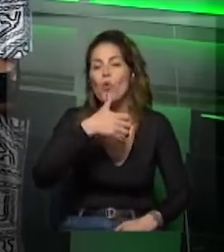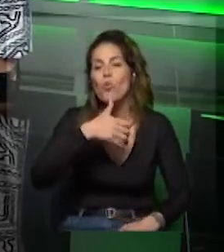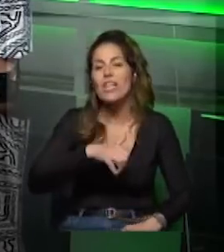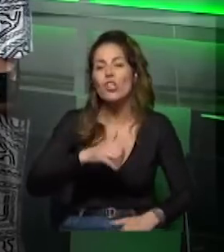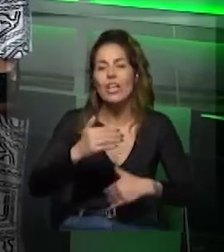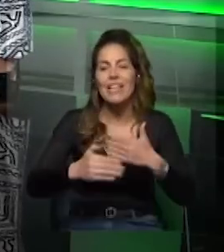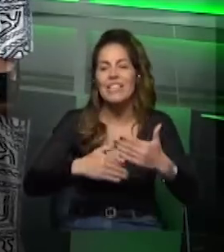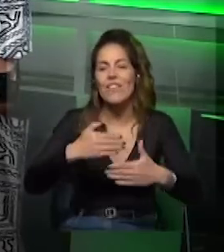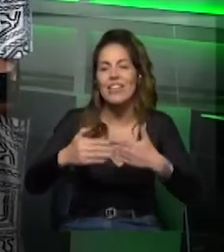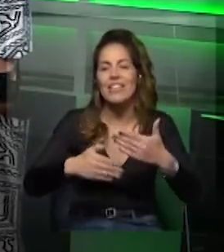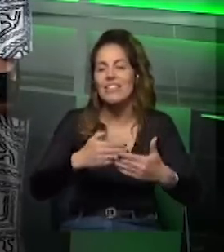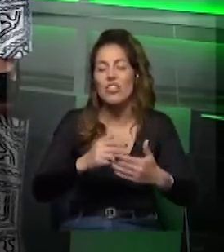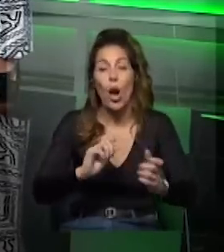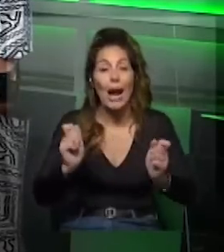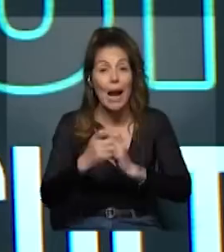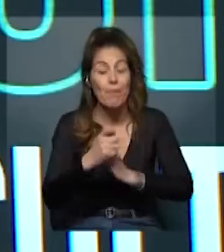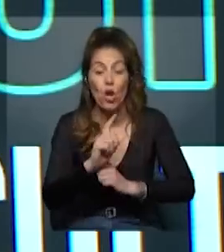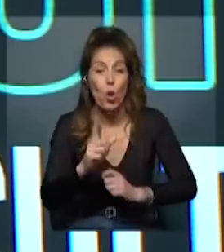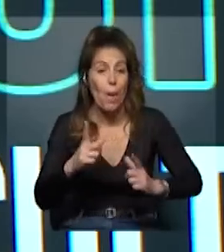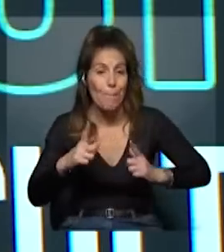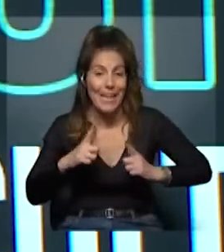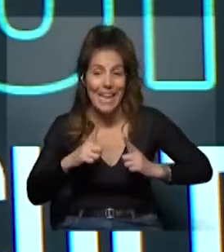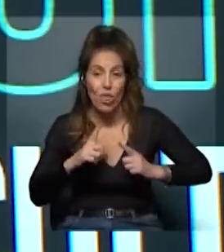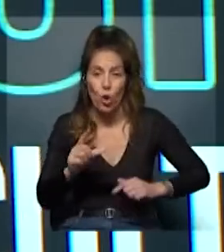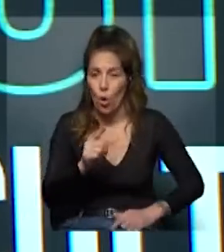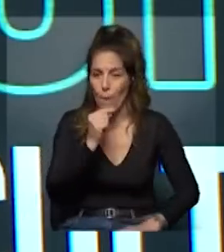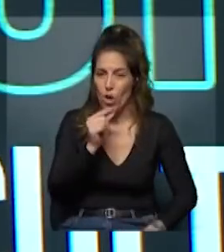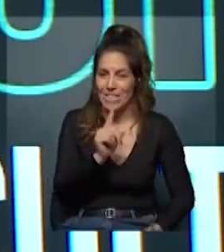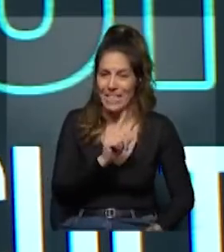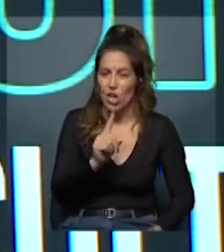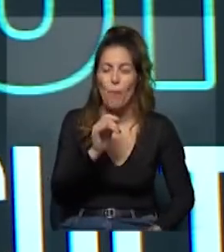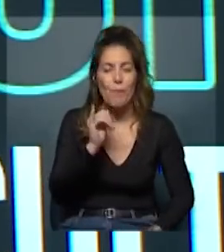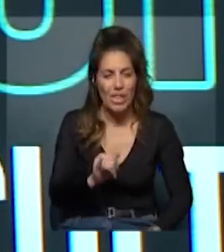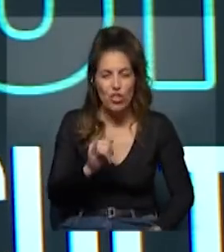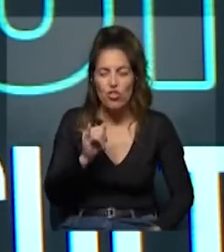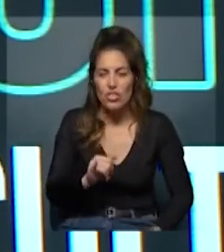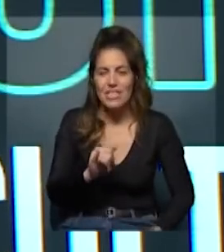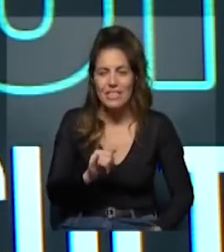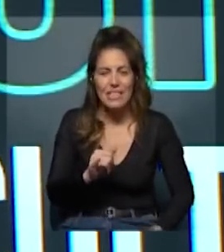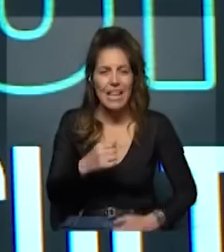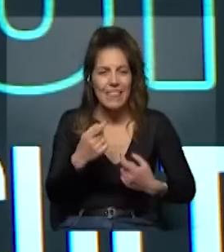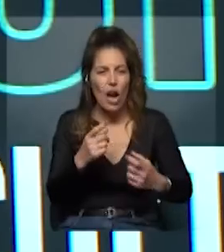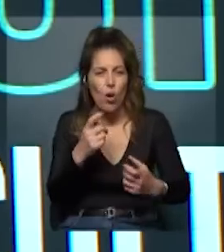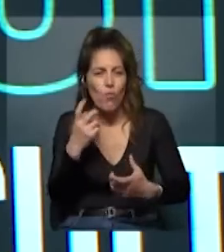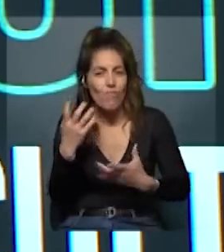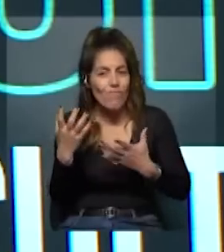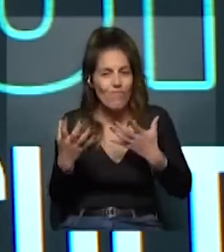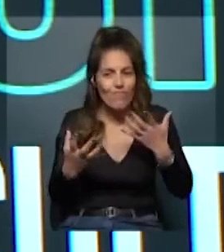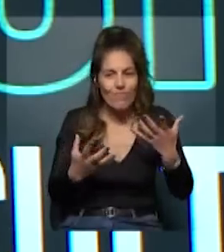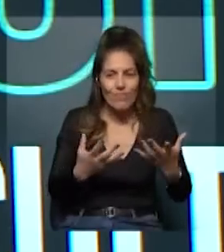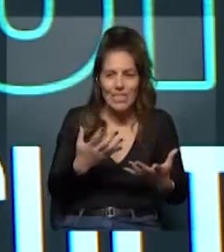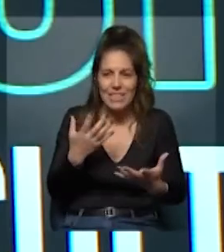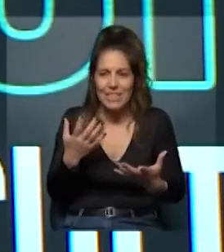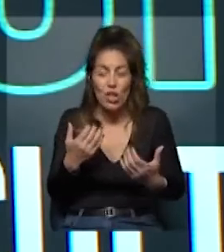desarrollando y que tiene giros inesperados que no es policial estrictamente pero sí es genera un misterio ahí que que